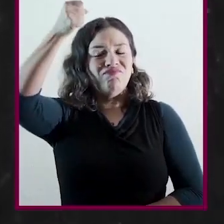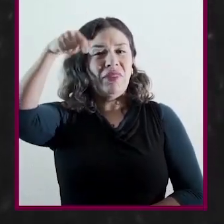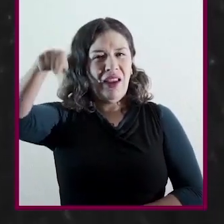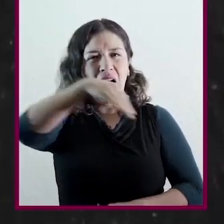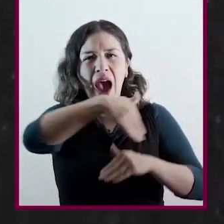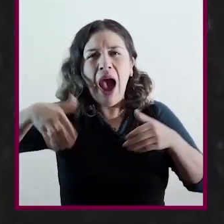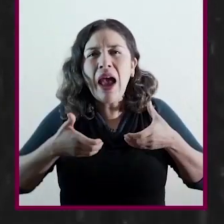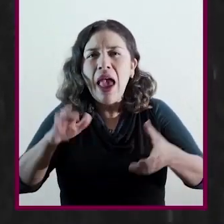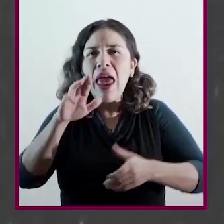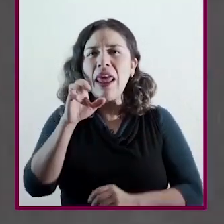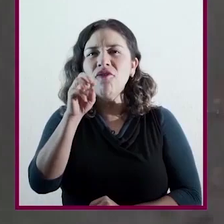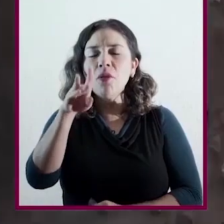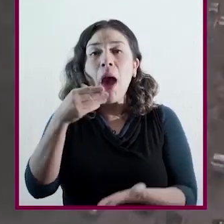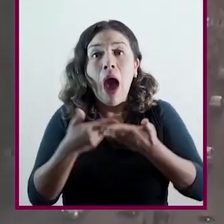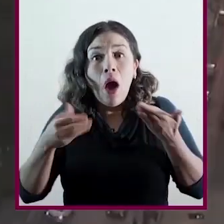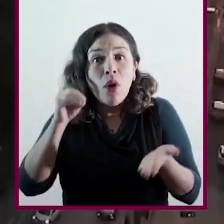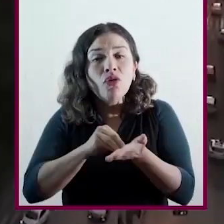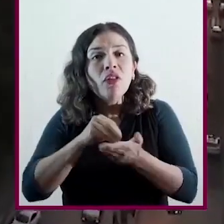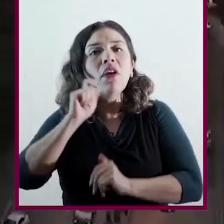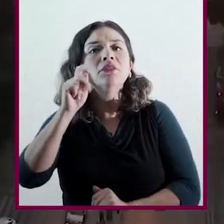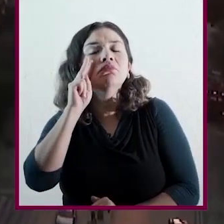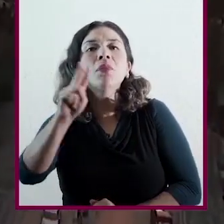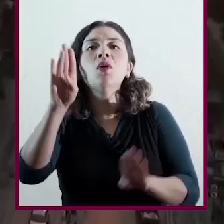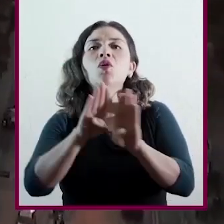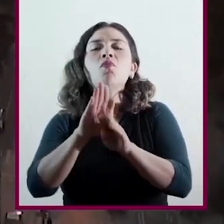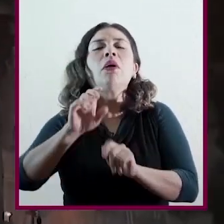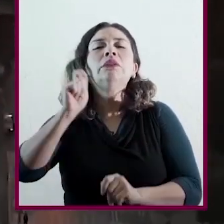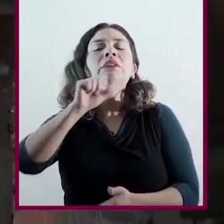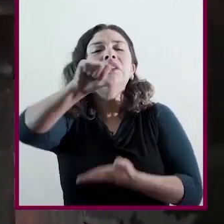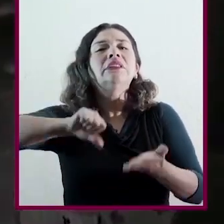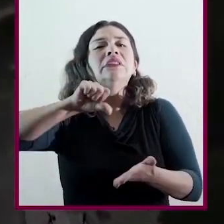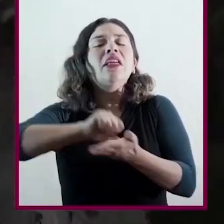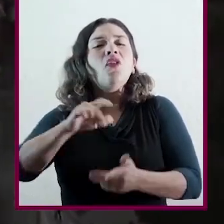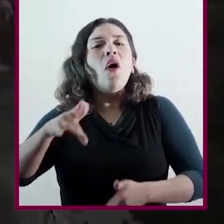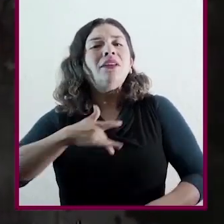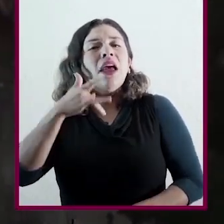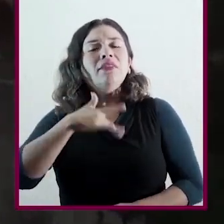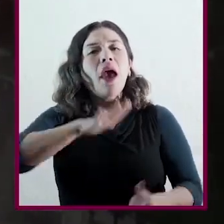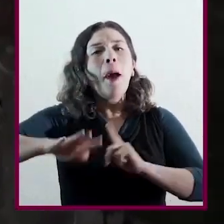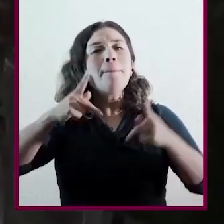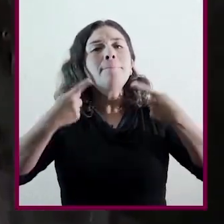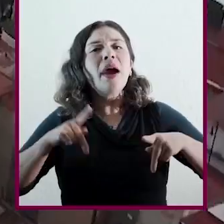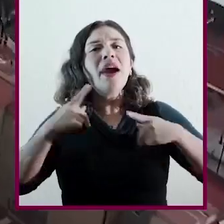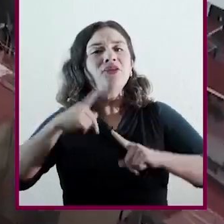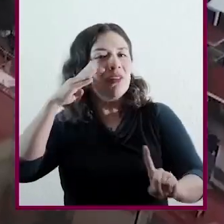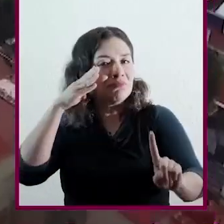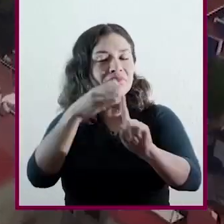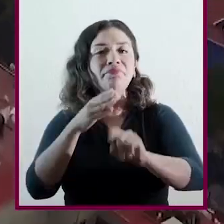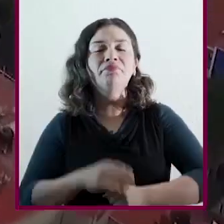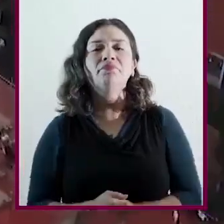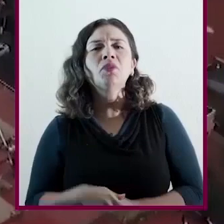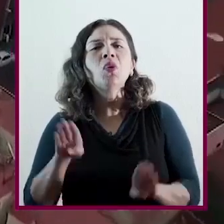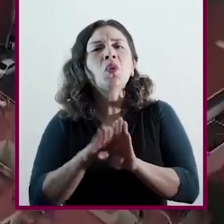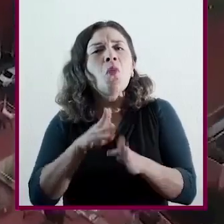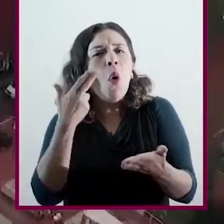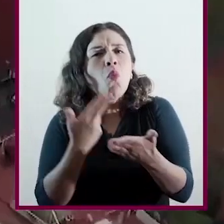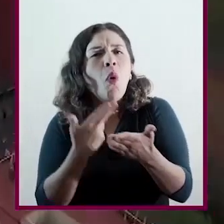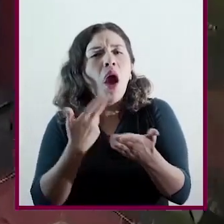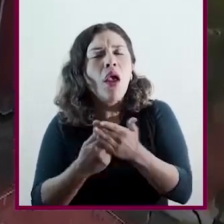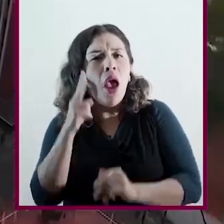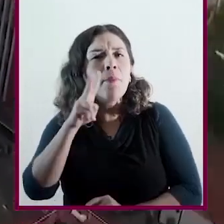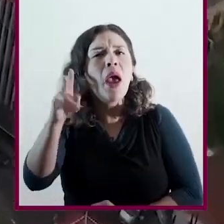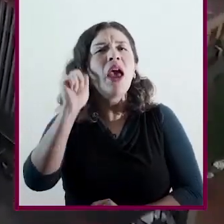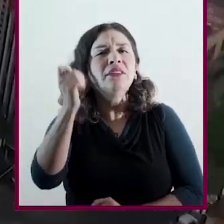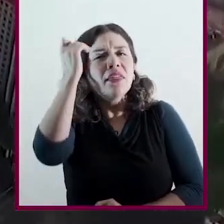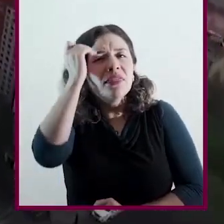Paseo de la Reforma, que aún hoy es el símbolo de la capital y el centro de la identidad popular. Las huellas de su